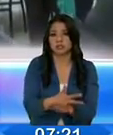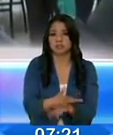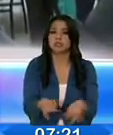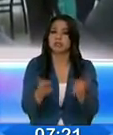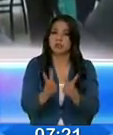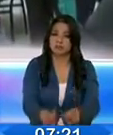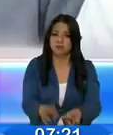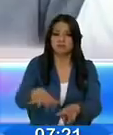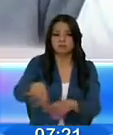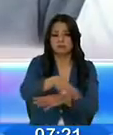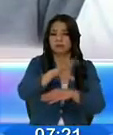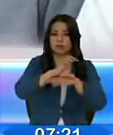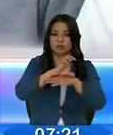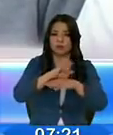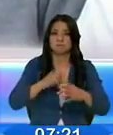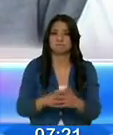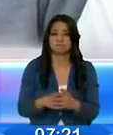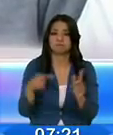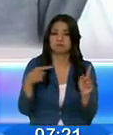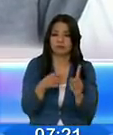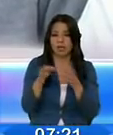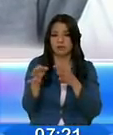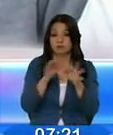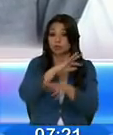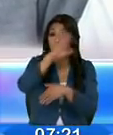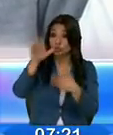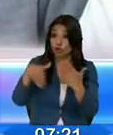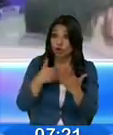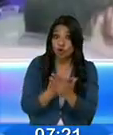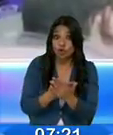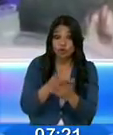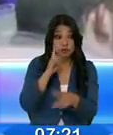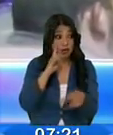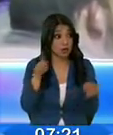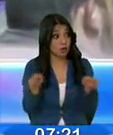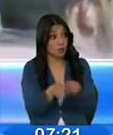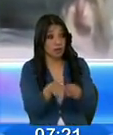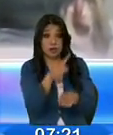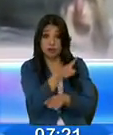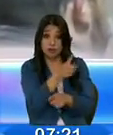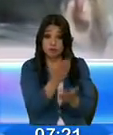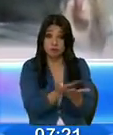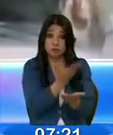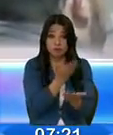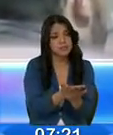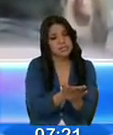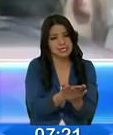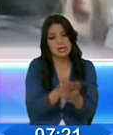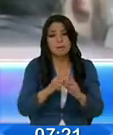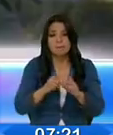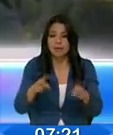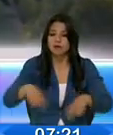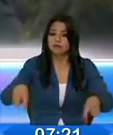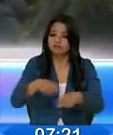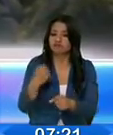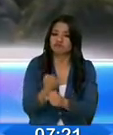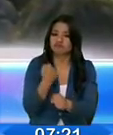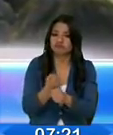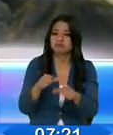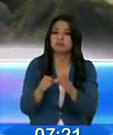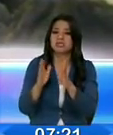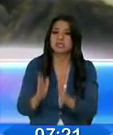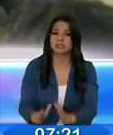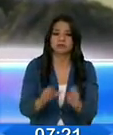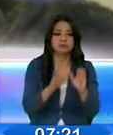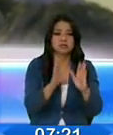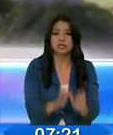los pueblos del Ecuador. Herrera aclaró que no todos los sectores obtuvieron logro a las propuestas planteadas. Sin embargo, las mesas de trabajo que iniciarán con los ministros